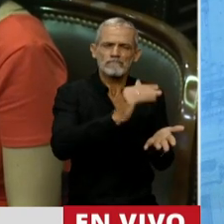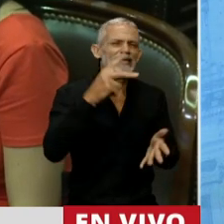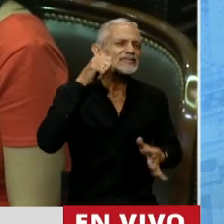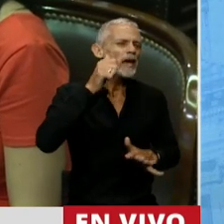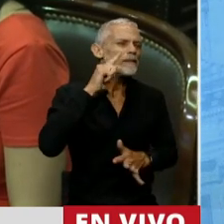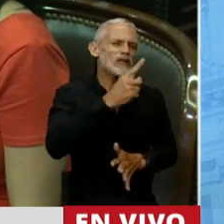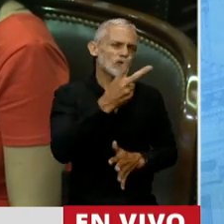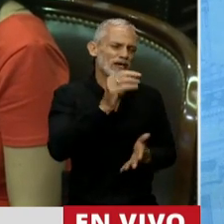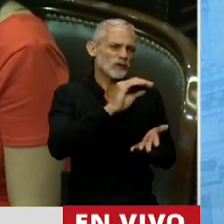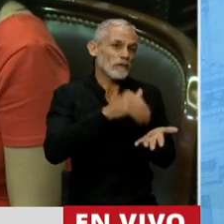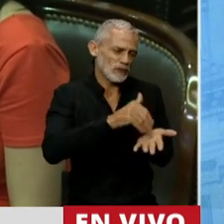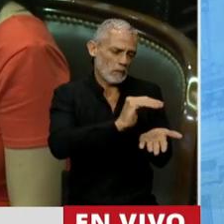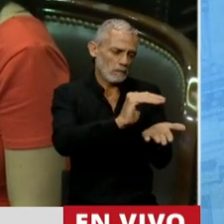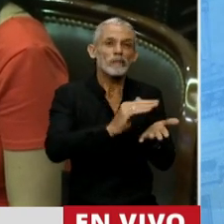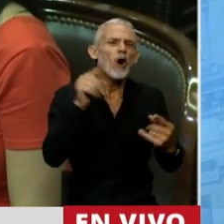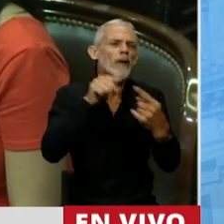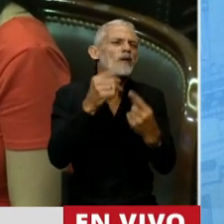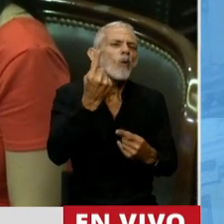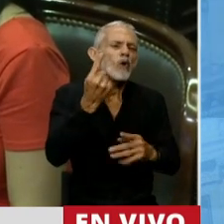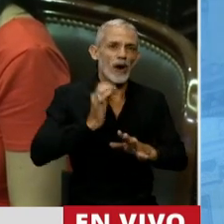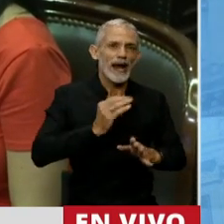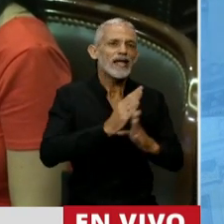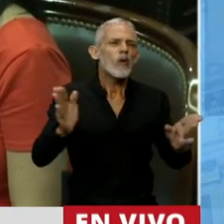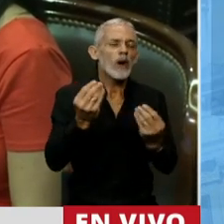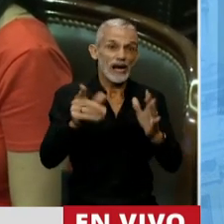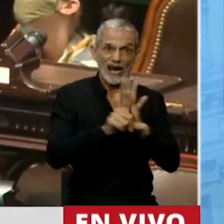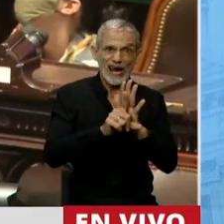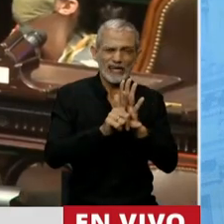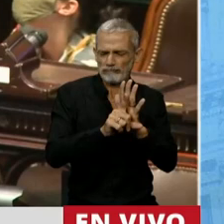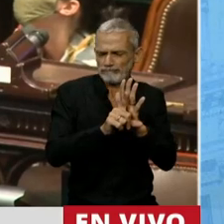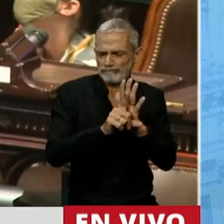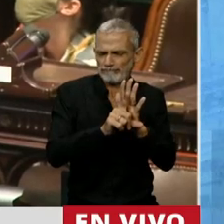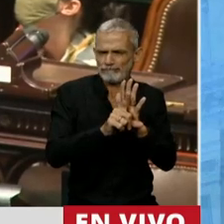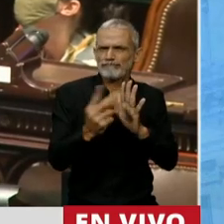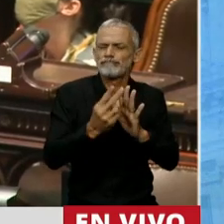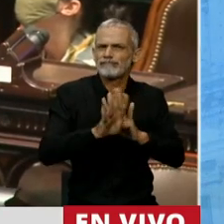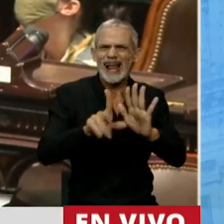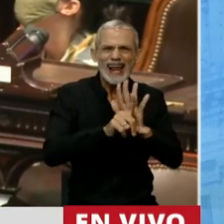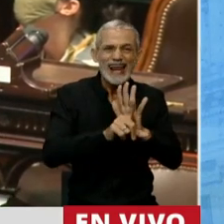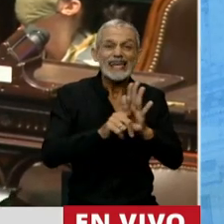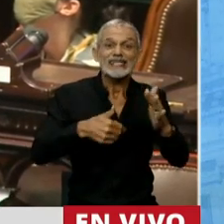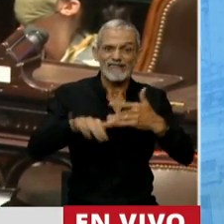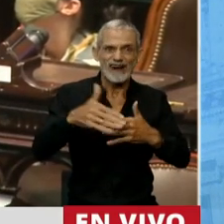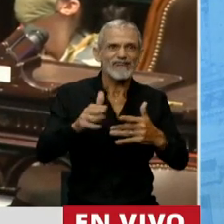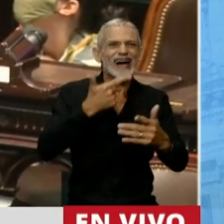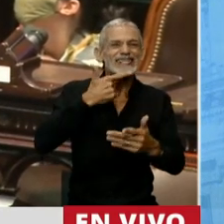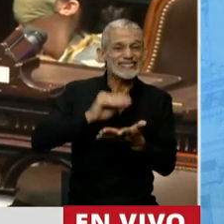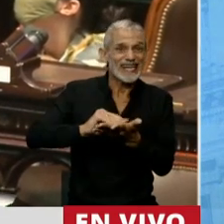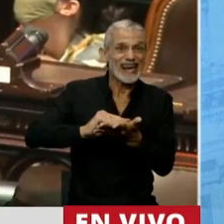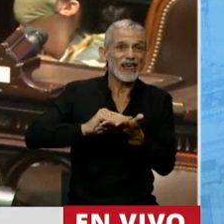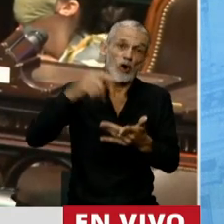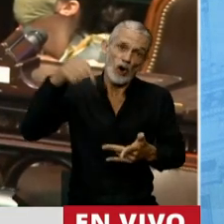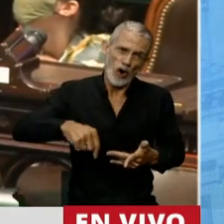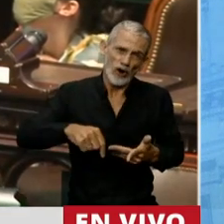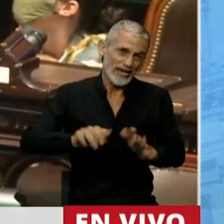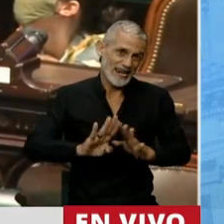un solo propósito en todo lo que va del año y es la triste ley que se va a tratar en el Senado en el día de la